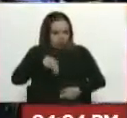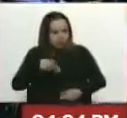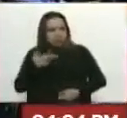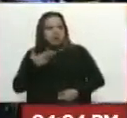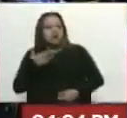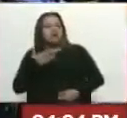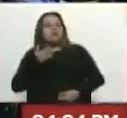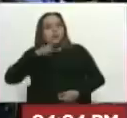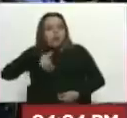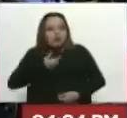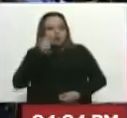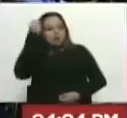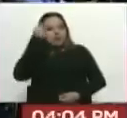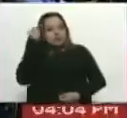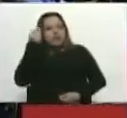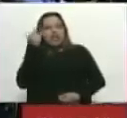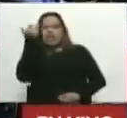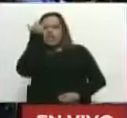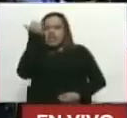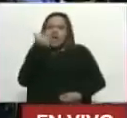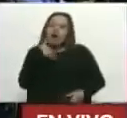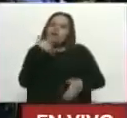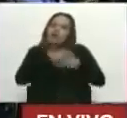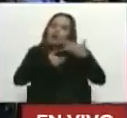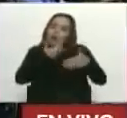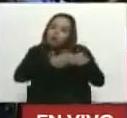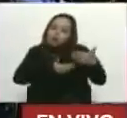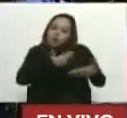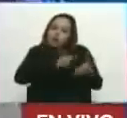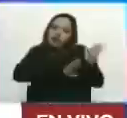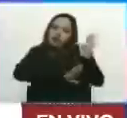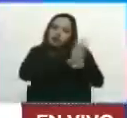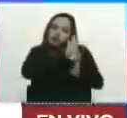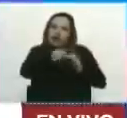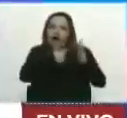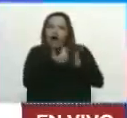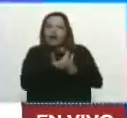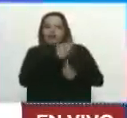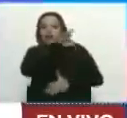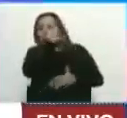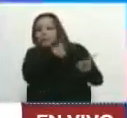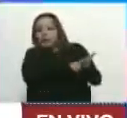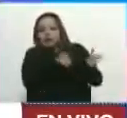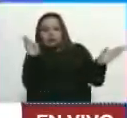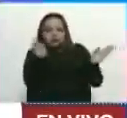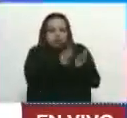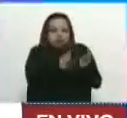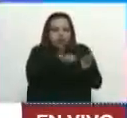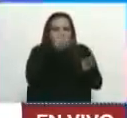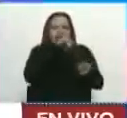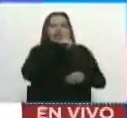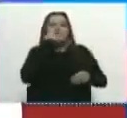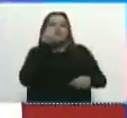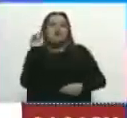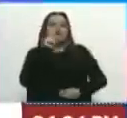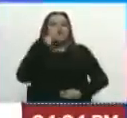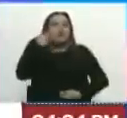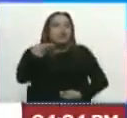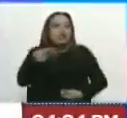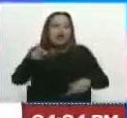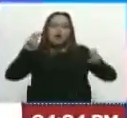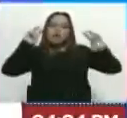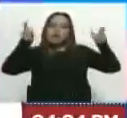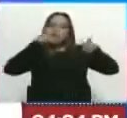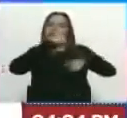las ideas tardan en madurar, ¿no? Hasta que se sistematizan y se llegan a condensar en un nombre o en una política, en un título,